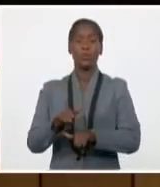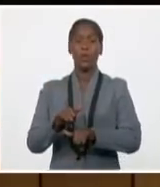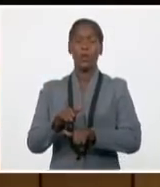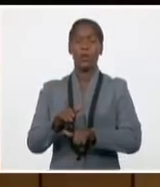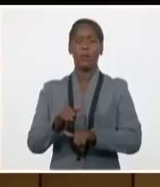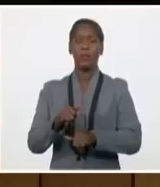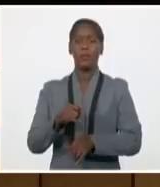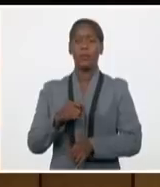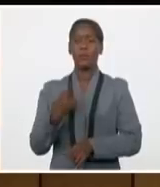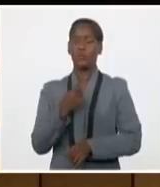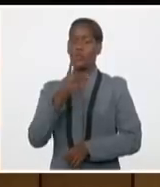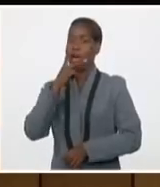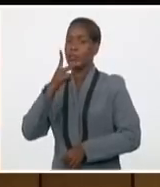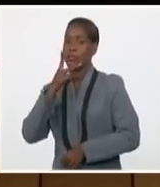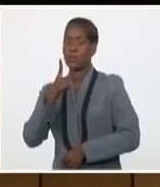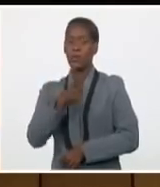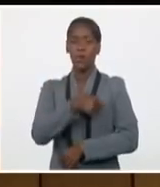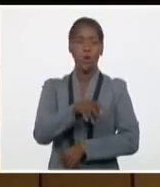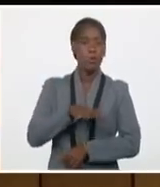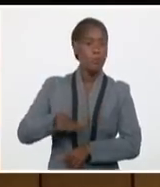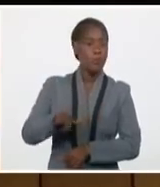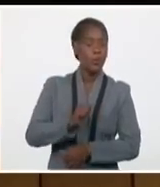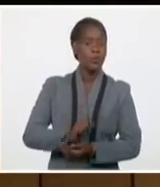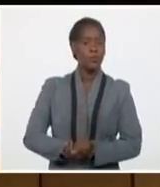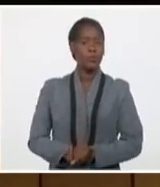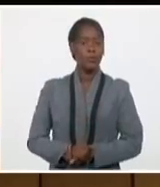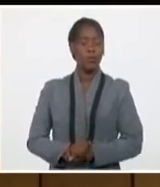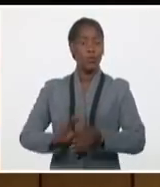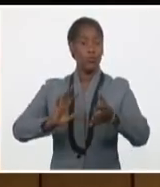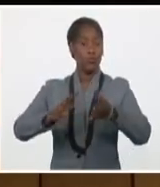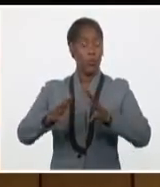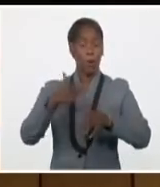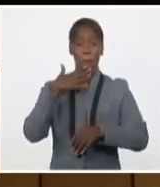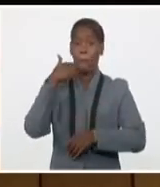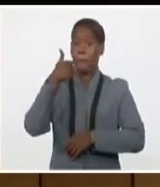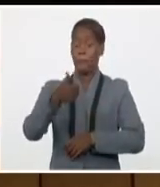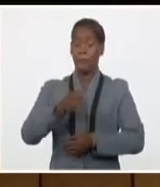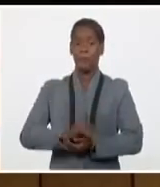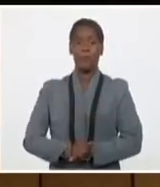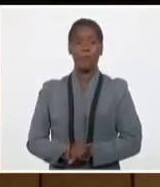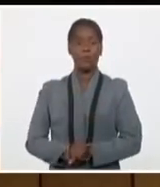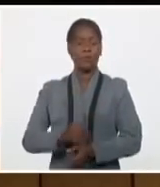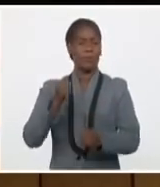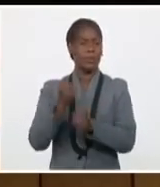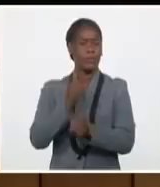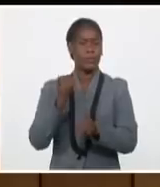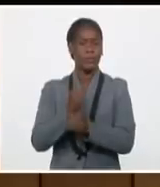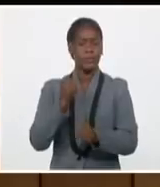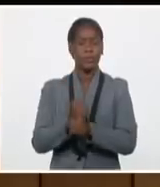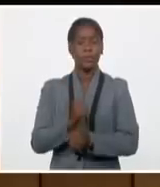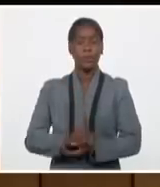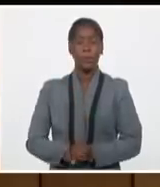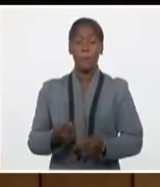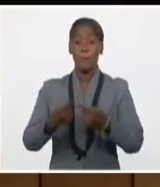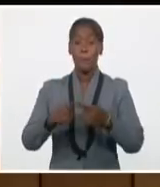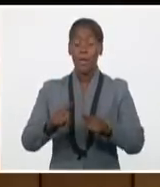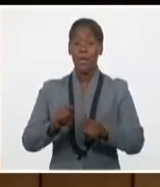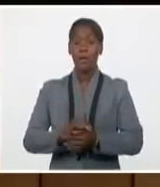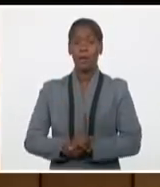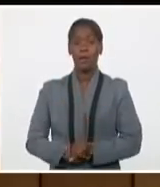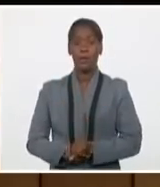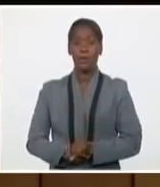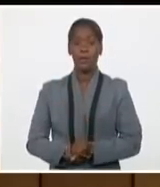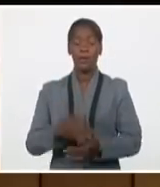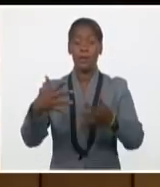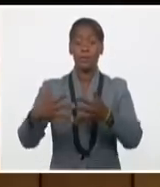tensión. Y si el costo no ha sido demoledor, como esperaba Estados Unidos, es